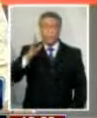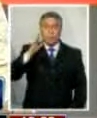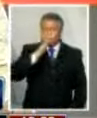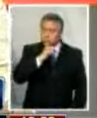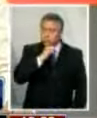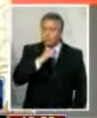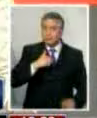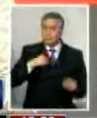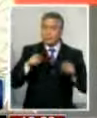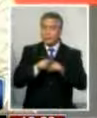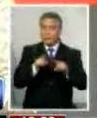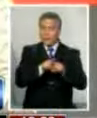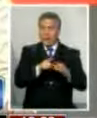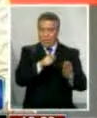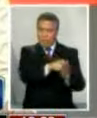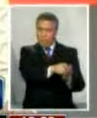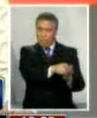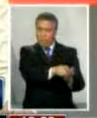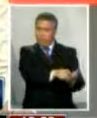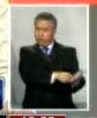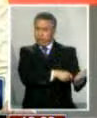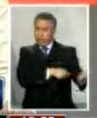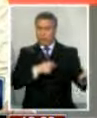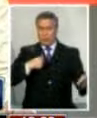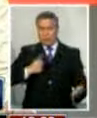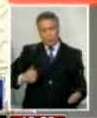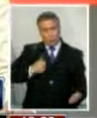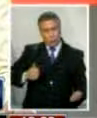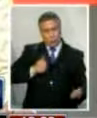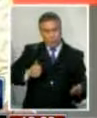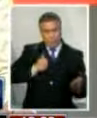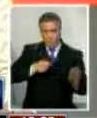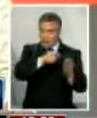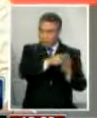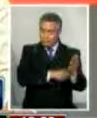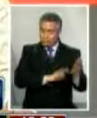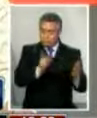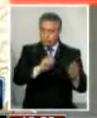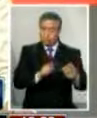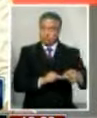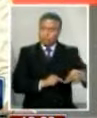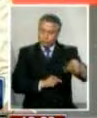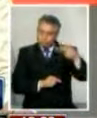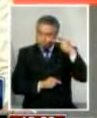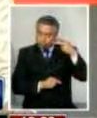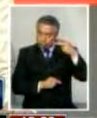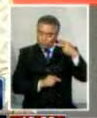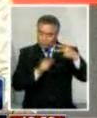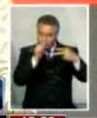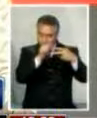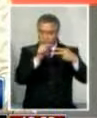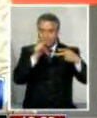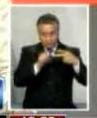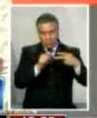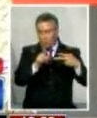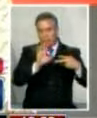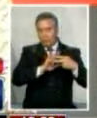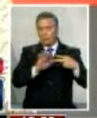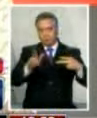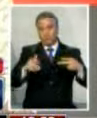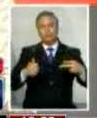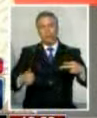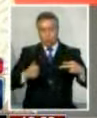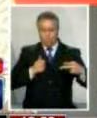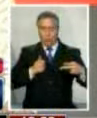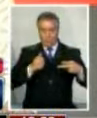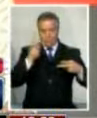récord, digamos, un registro de un cumplimiento pleno de los casos. Son dos los casos que han sido completamente cumplidos de